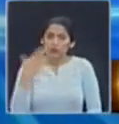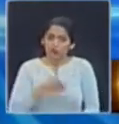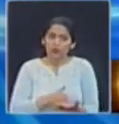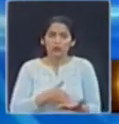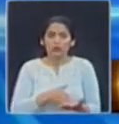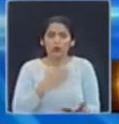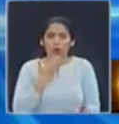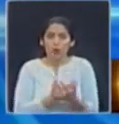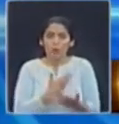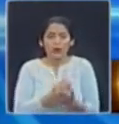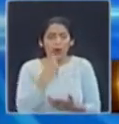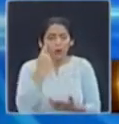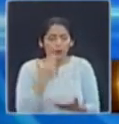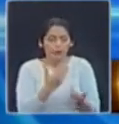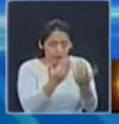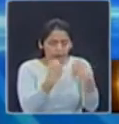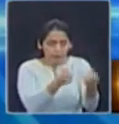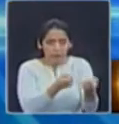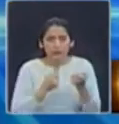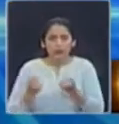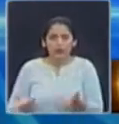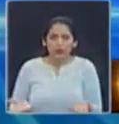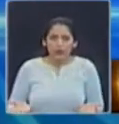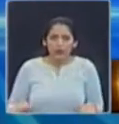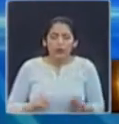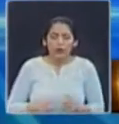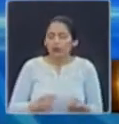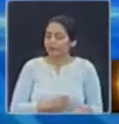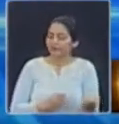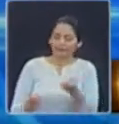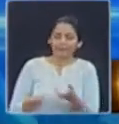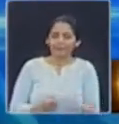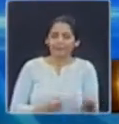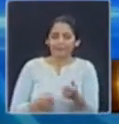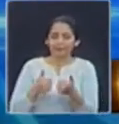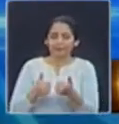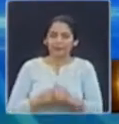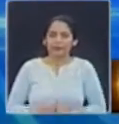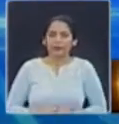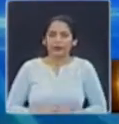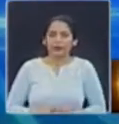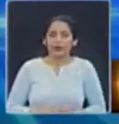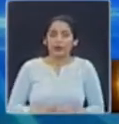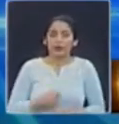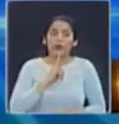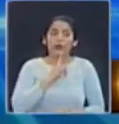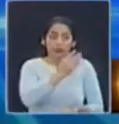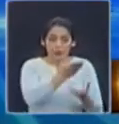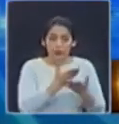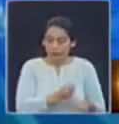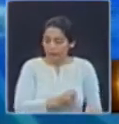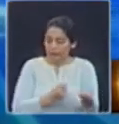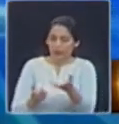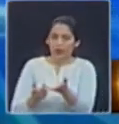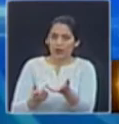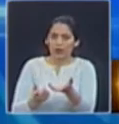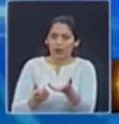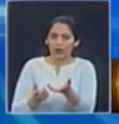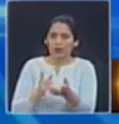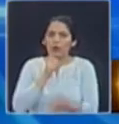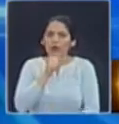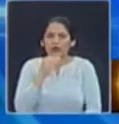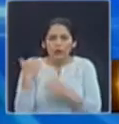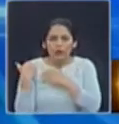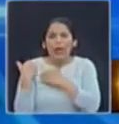eso no me sirve, pues, mientras no tenga yo con todas las certificaciones correspondientes que vengan de los Estados Unidos. Y esa es función de la fiscalía, pues. Tendría que la